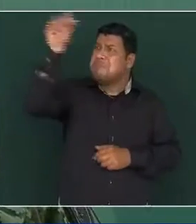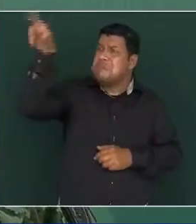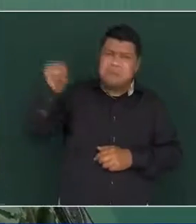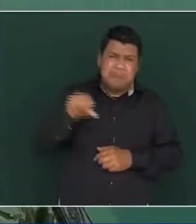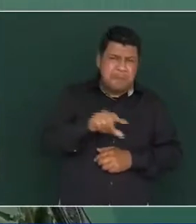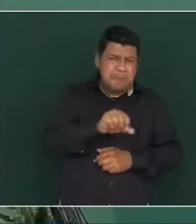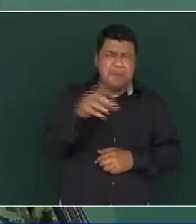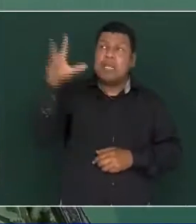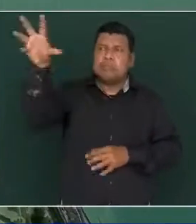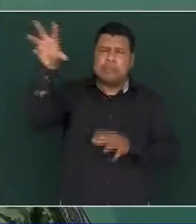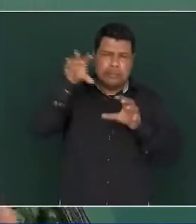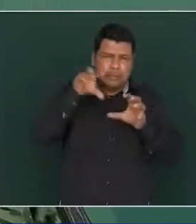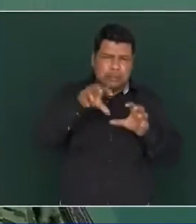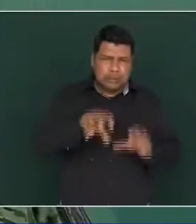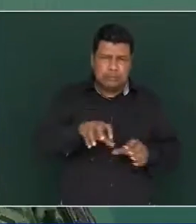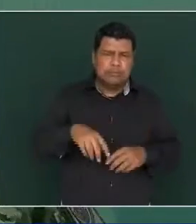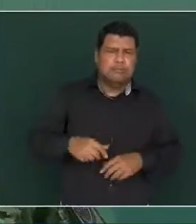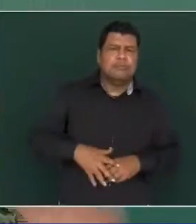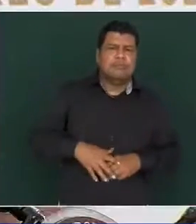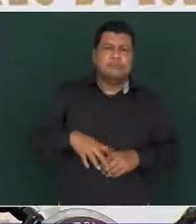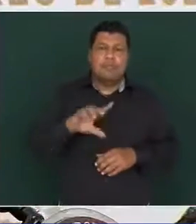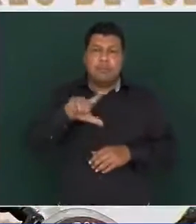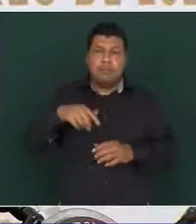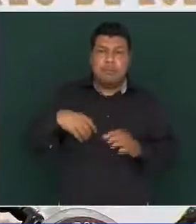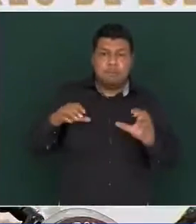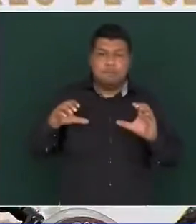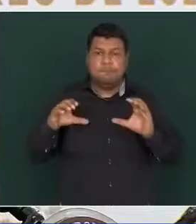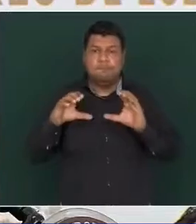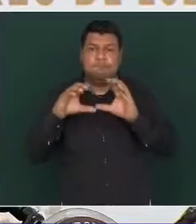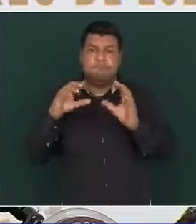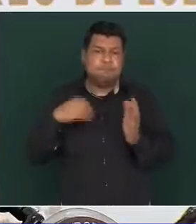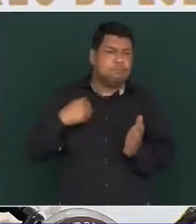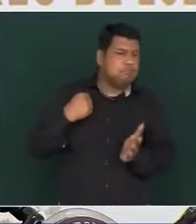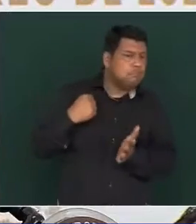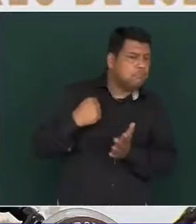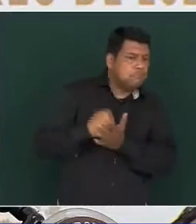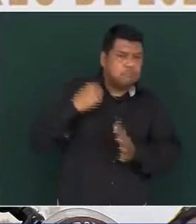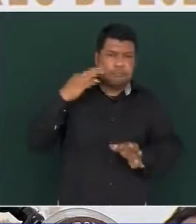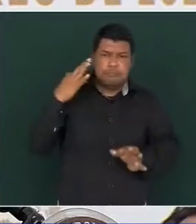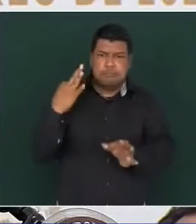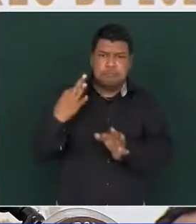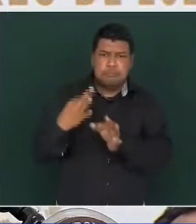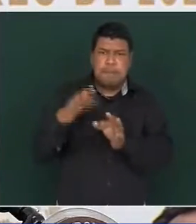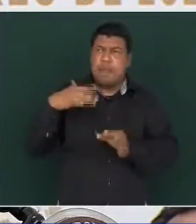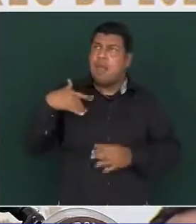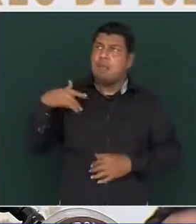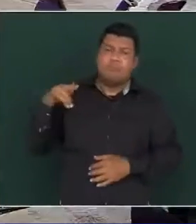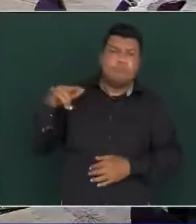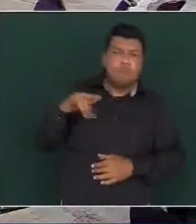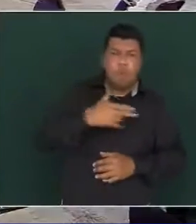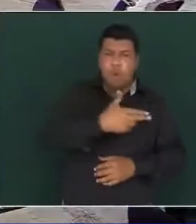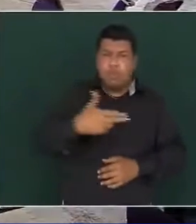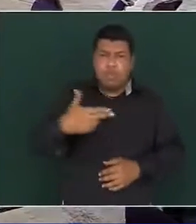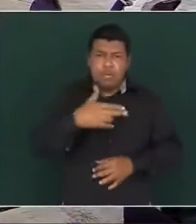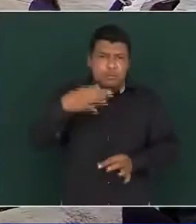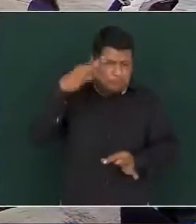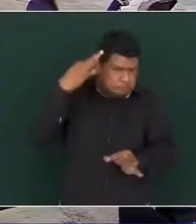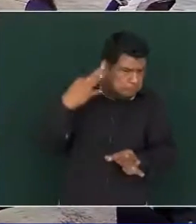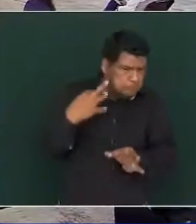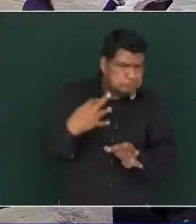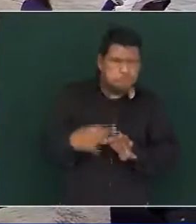su mobiliario, habrá una certificación de toda la operación del aeropuerto, del hotel, perdón, y